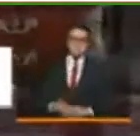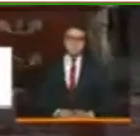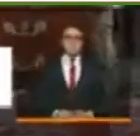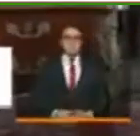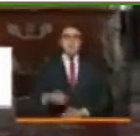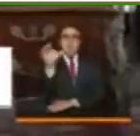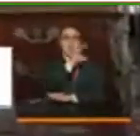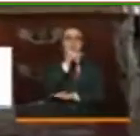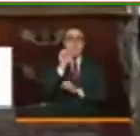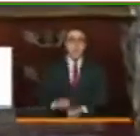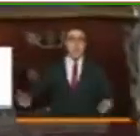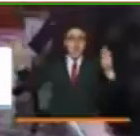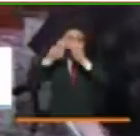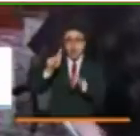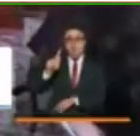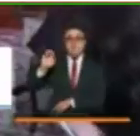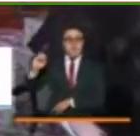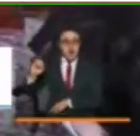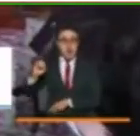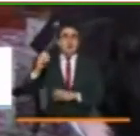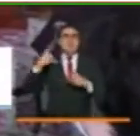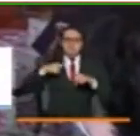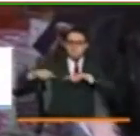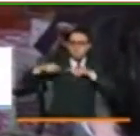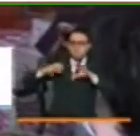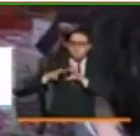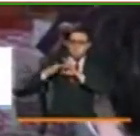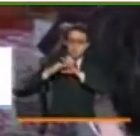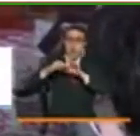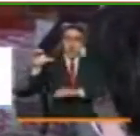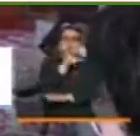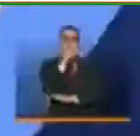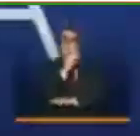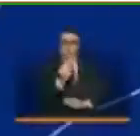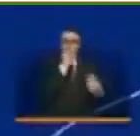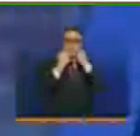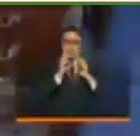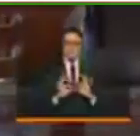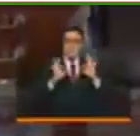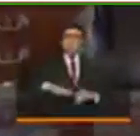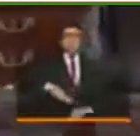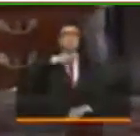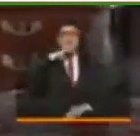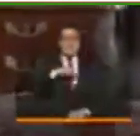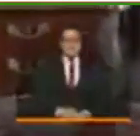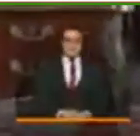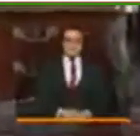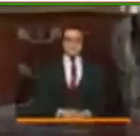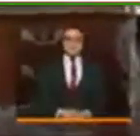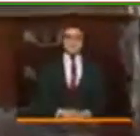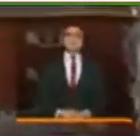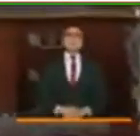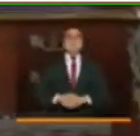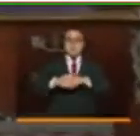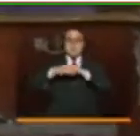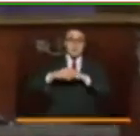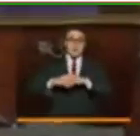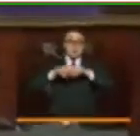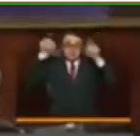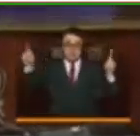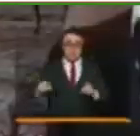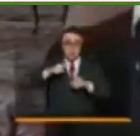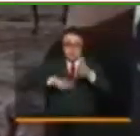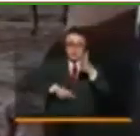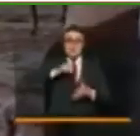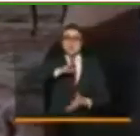FAO refuerzan acciones para recuperar la autonomía alimentaria. Este marco programático de país firmado por la canciller